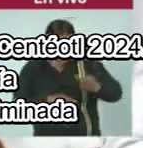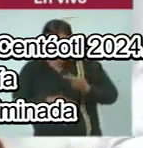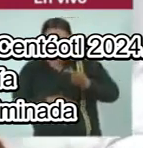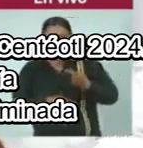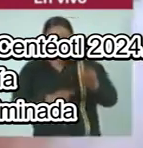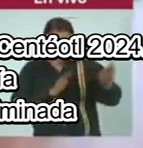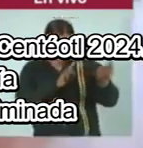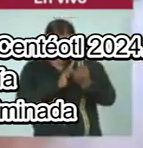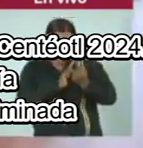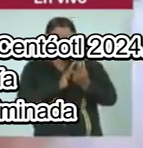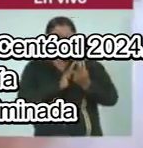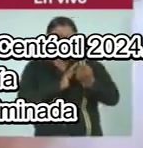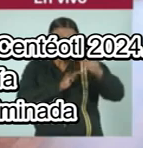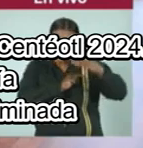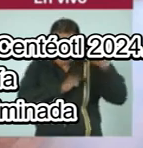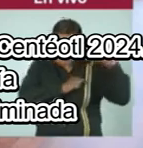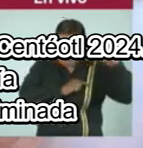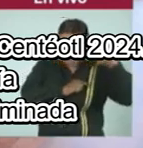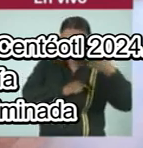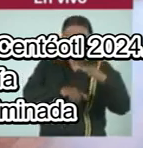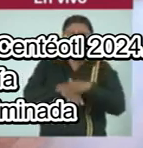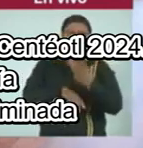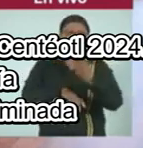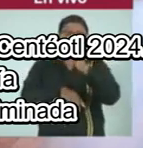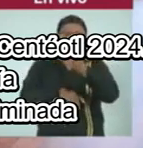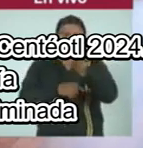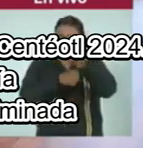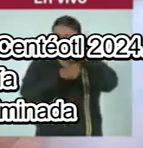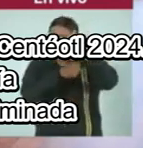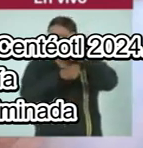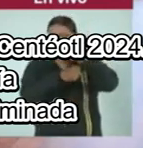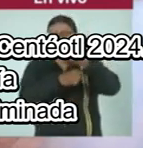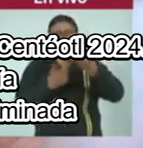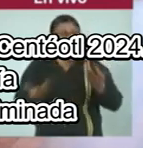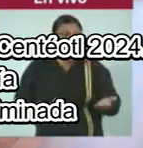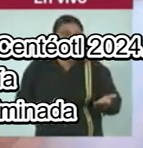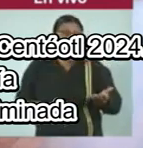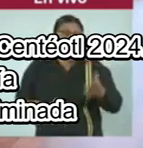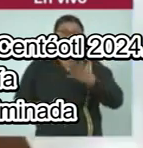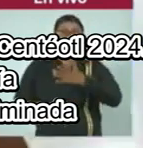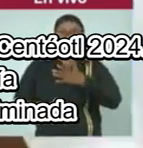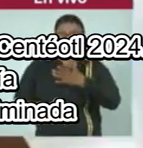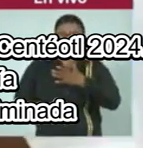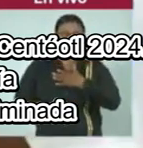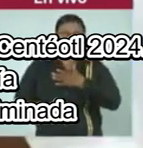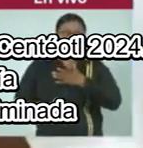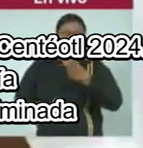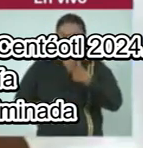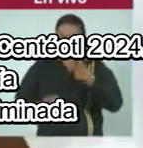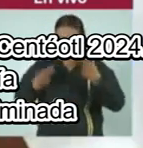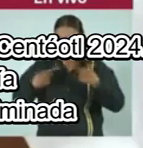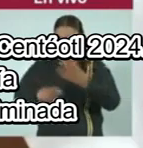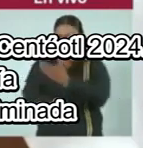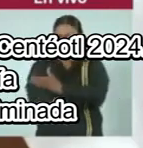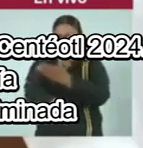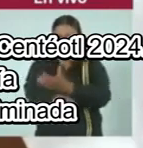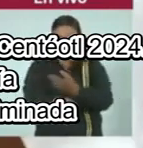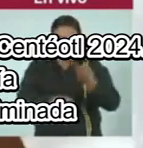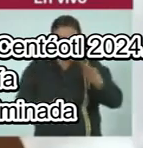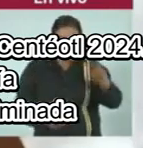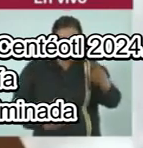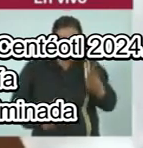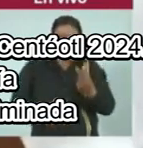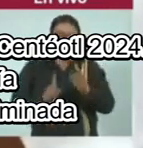acercado y me hubiera preguntado por qué no le ponen un paraguas porque estaba mi mi acompañante atrás de mí con